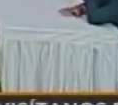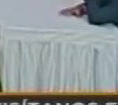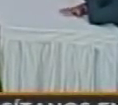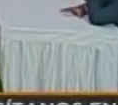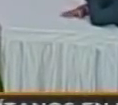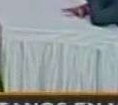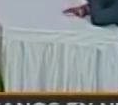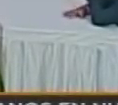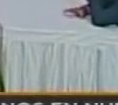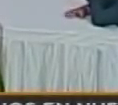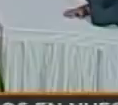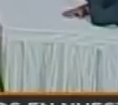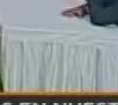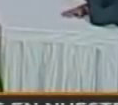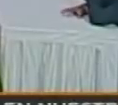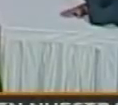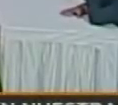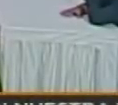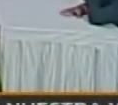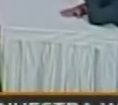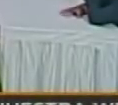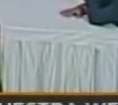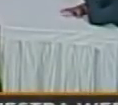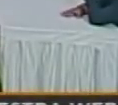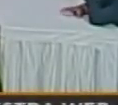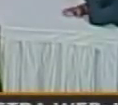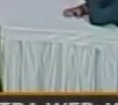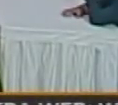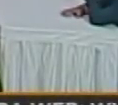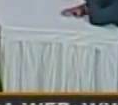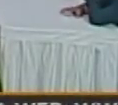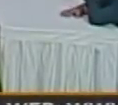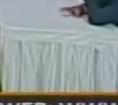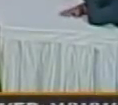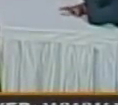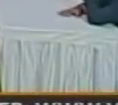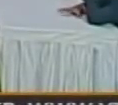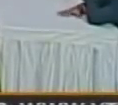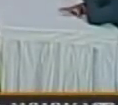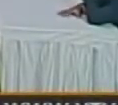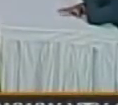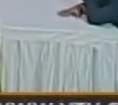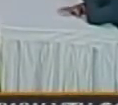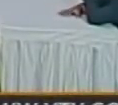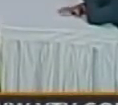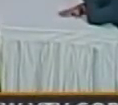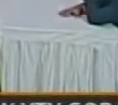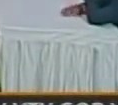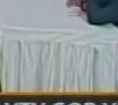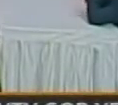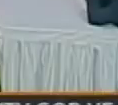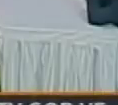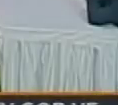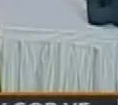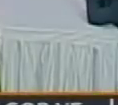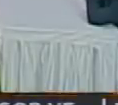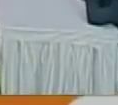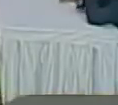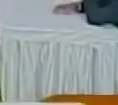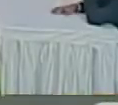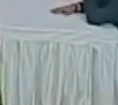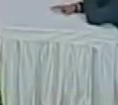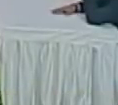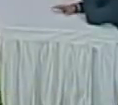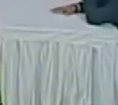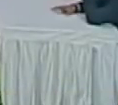donde en tan solo minutos espera la llegada del jefe de Estado venezolano, Nicolás Maduro Moros, quien va a liderar una reunión